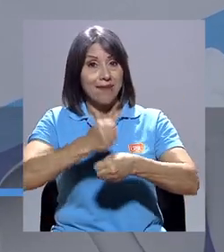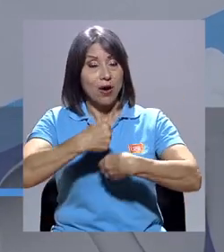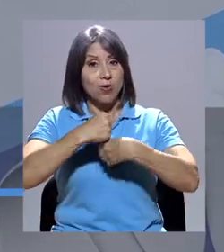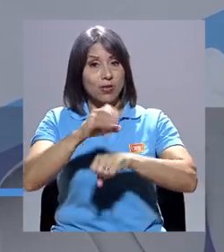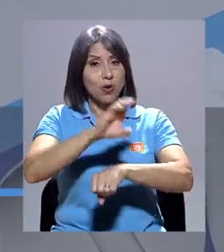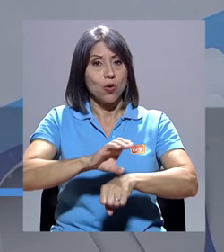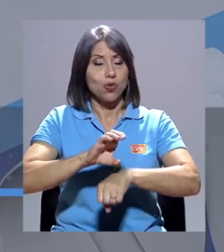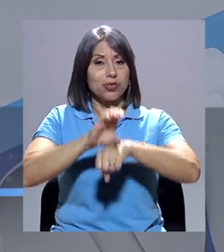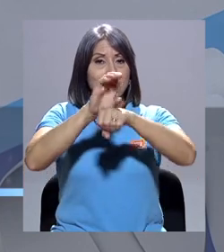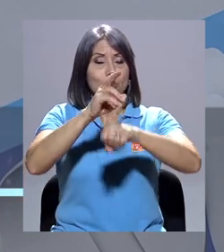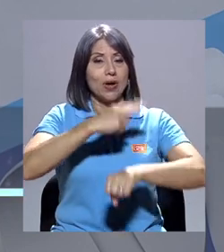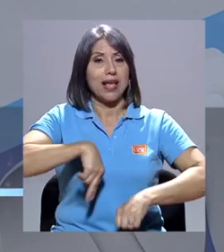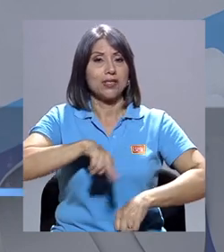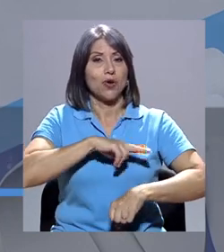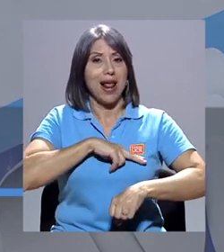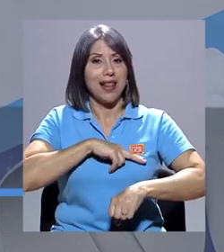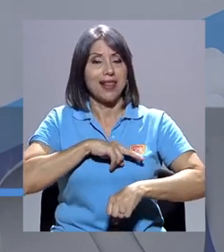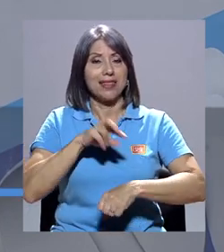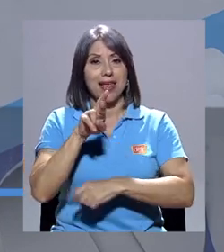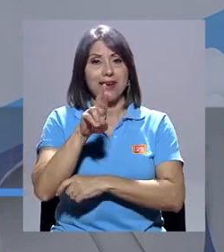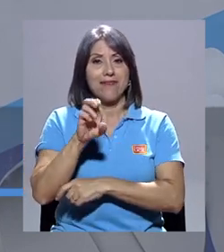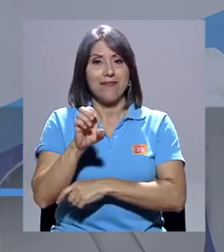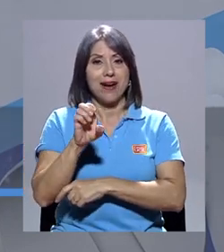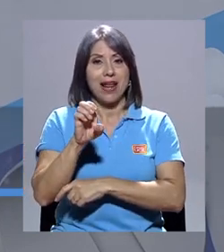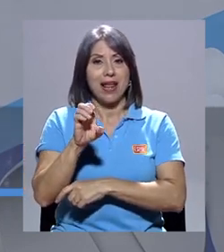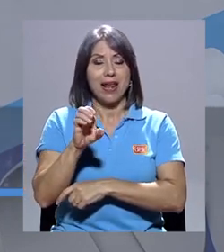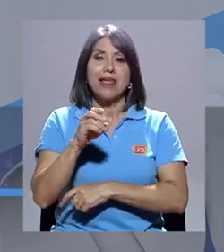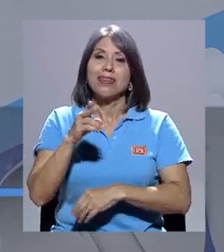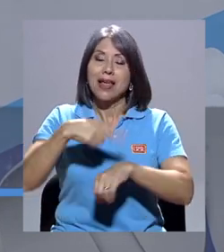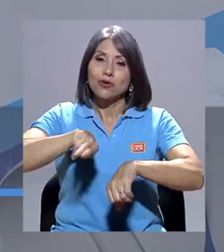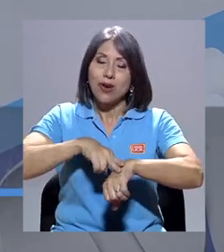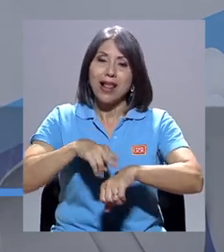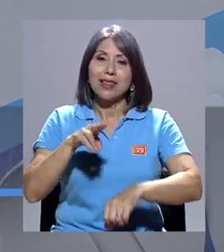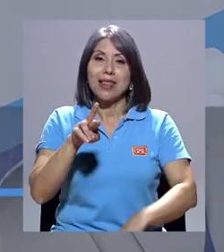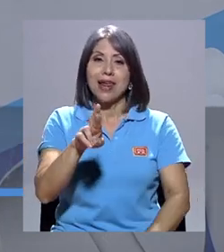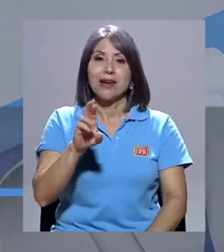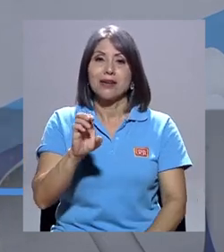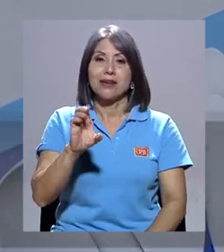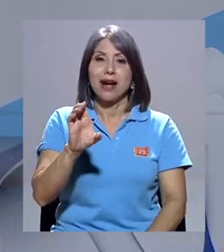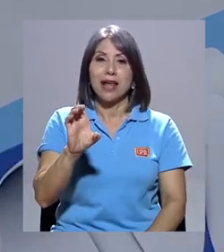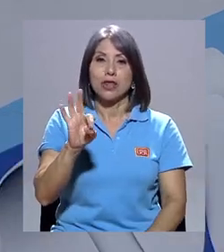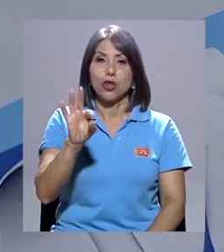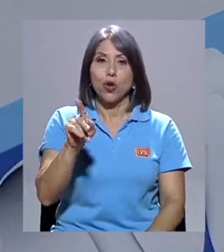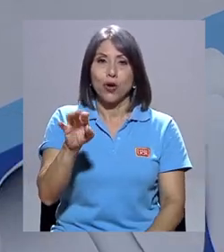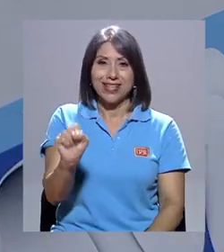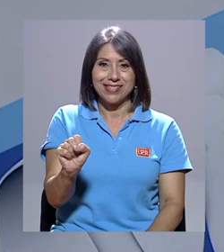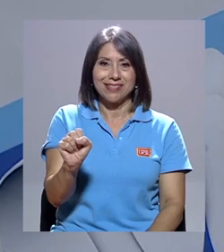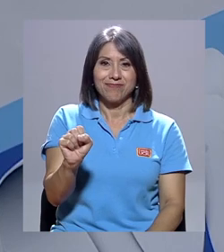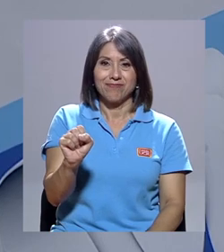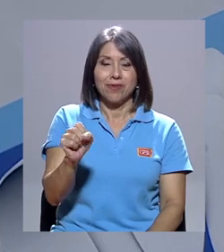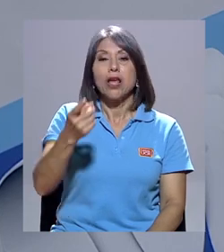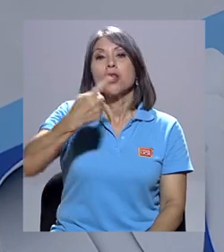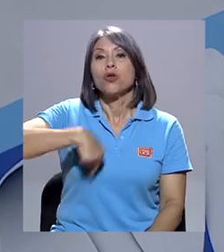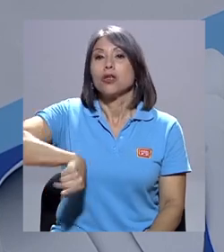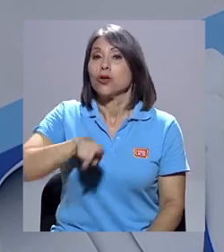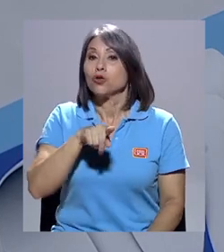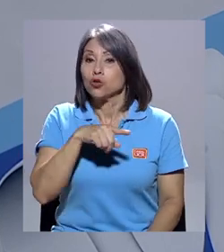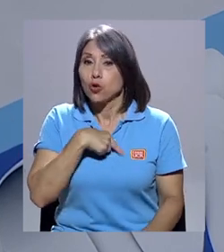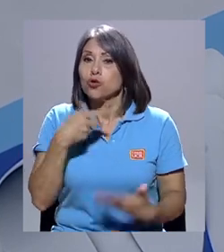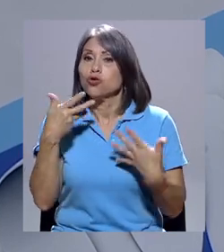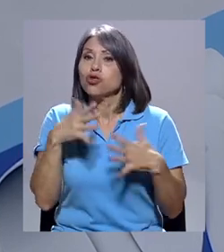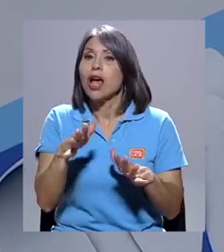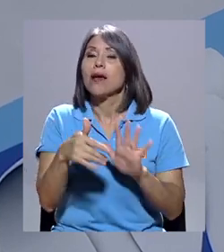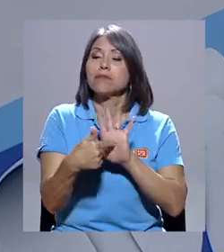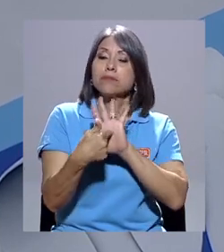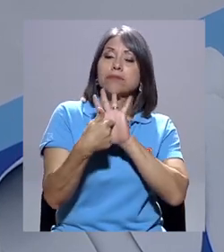verdad son los señores rectores que le piden también apoyo al informe el estado la educación donde hemos venido desnudando prácticamente al país en el